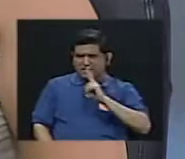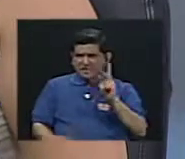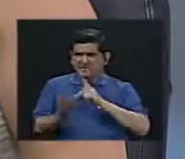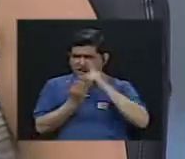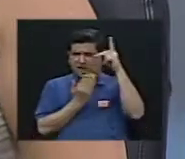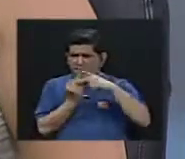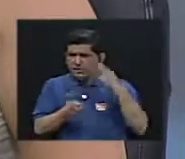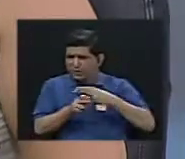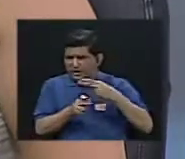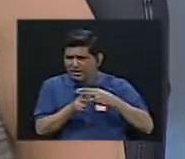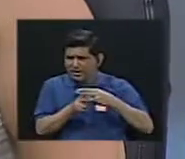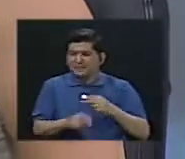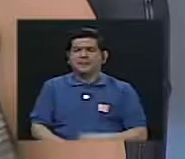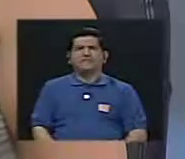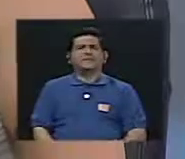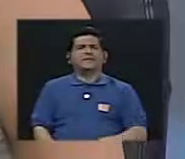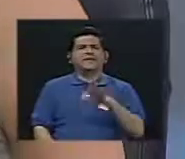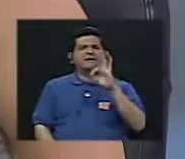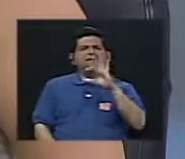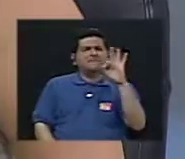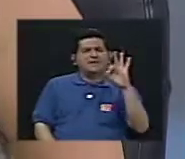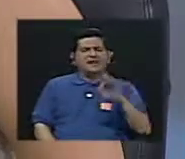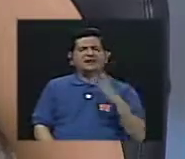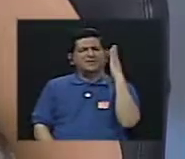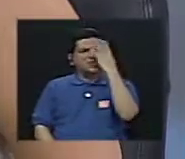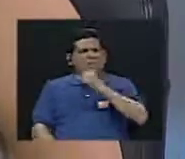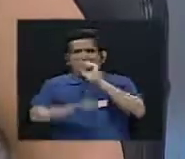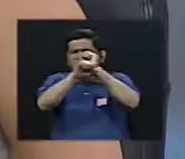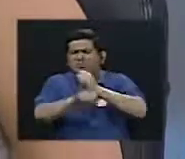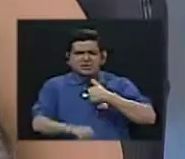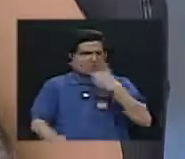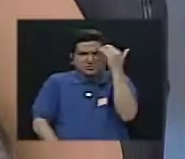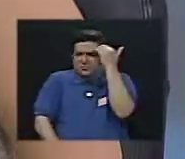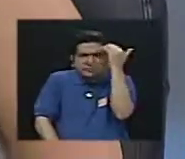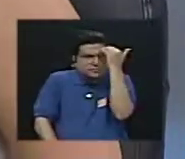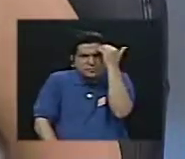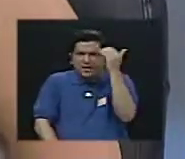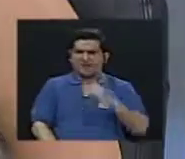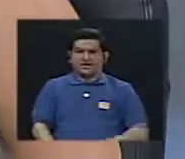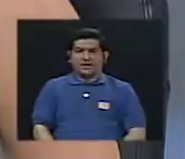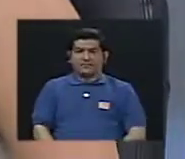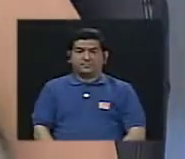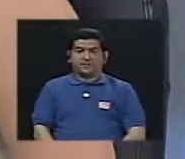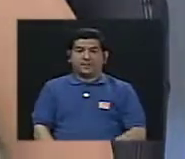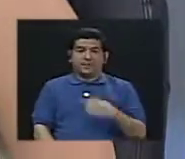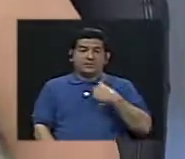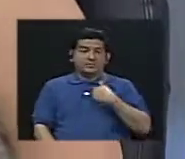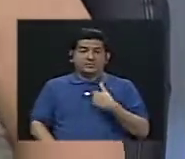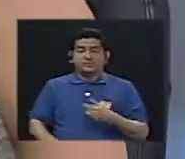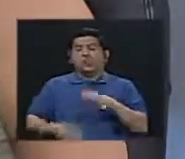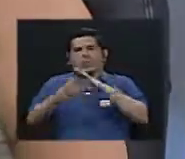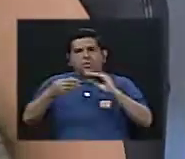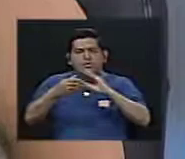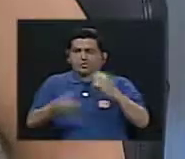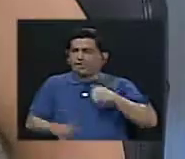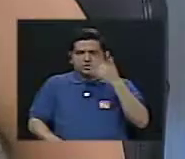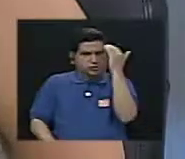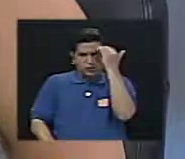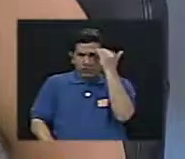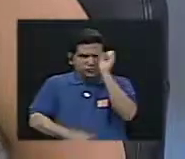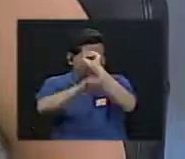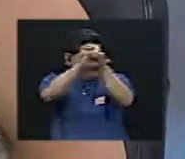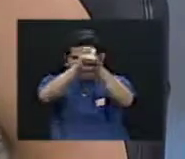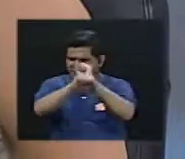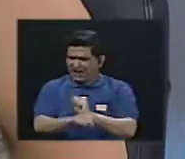Fernando, qué linda tradición. Fíjate que yo no la conocía. Yo tendría que contarles que yo no conocía esta